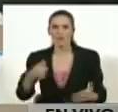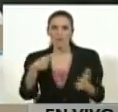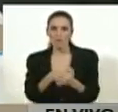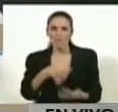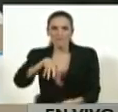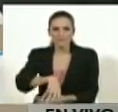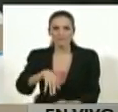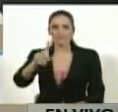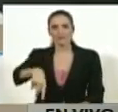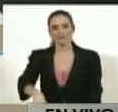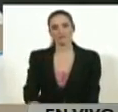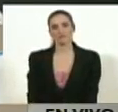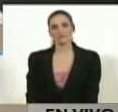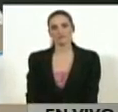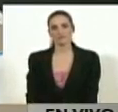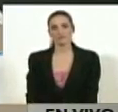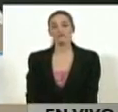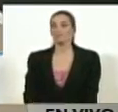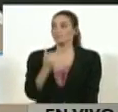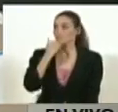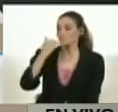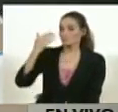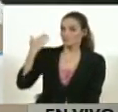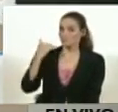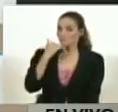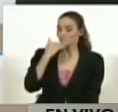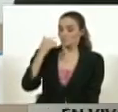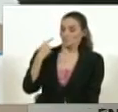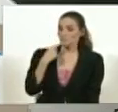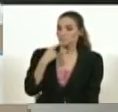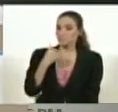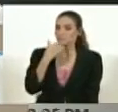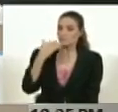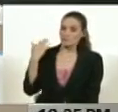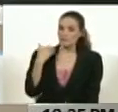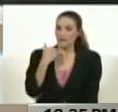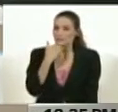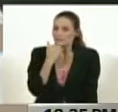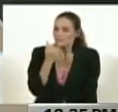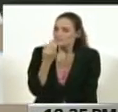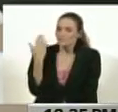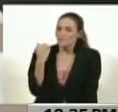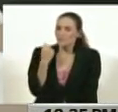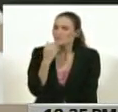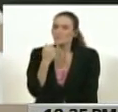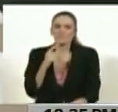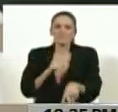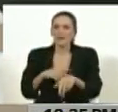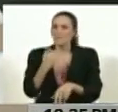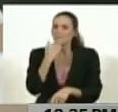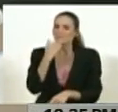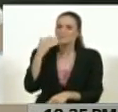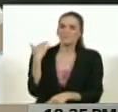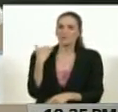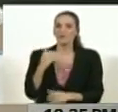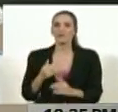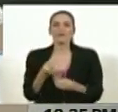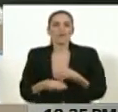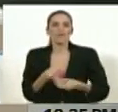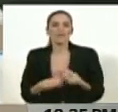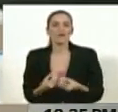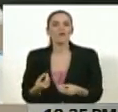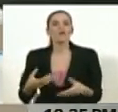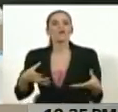de estado recientes muy recientes como diríamos un pan recién salido del horno Y qué ha hecho la